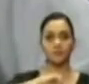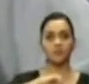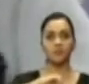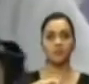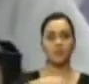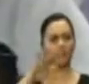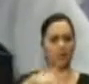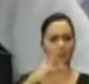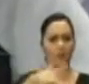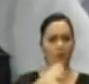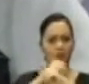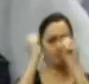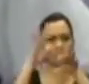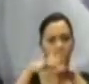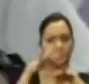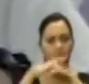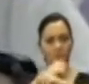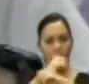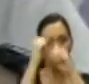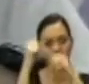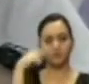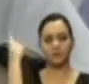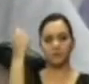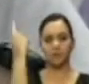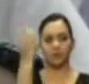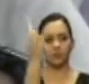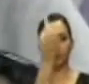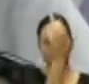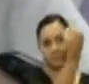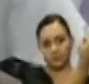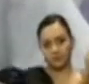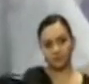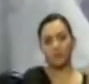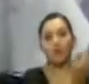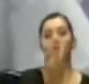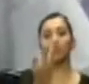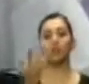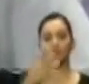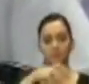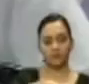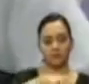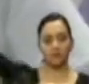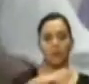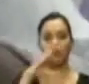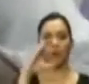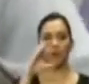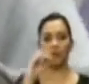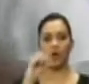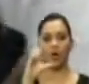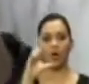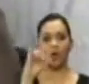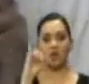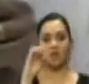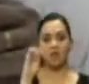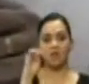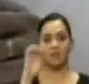temprano. Luego pues, nos embarcamos en helicóptero y fuimos hasta el Cantón Colimes, pero